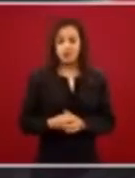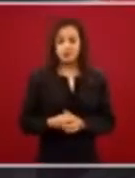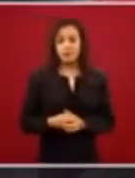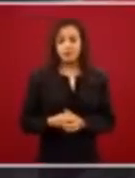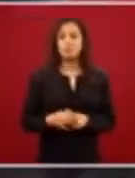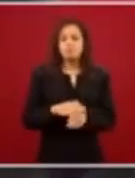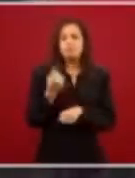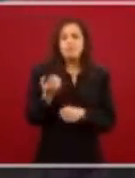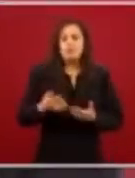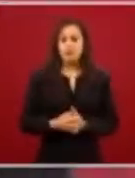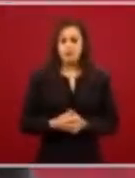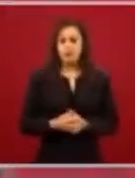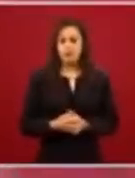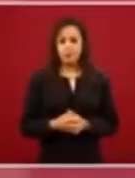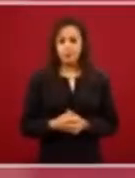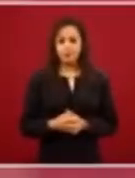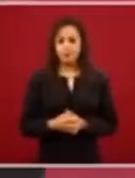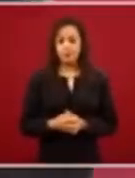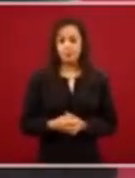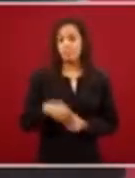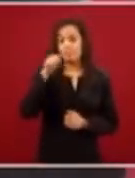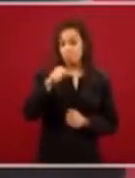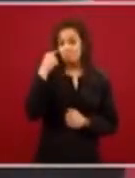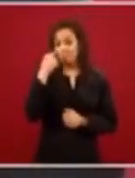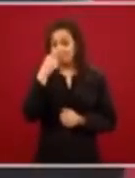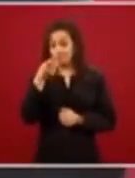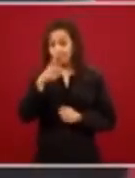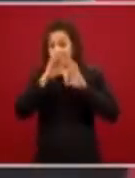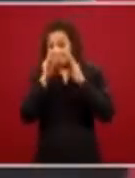por ese enfoque